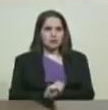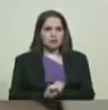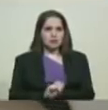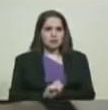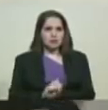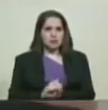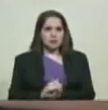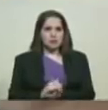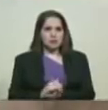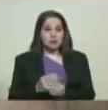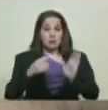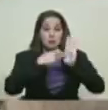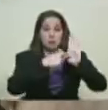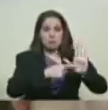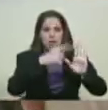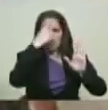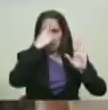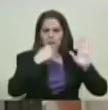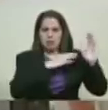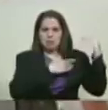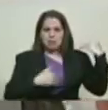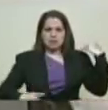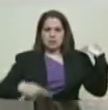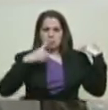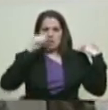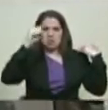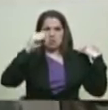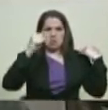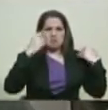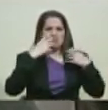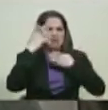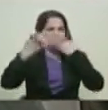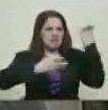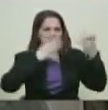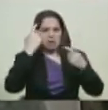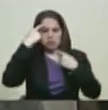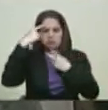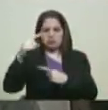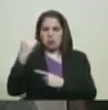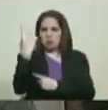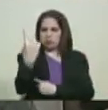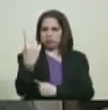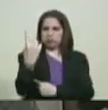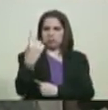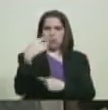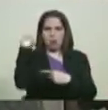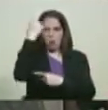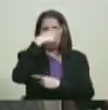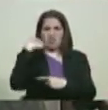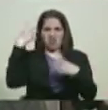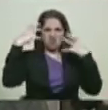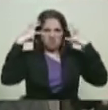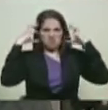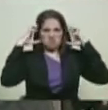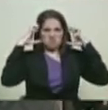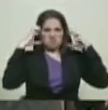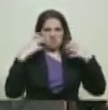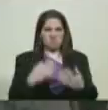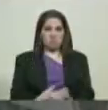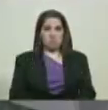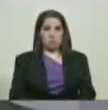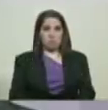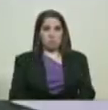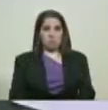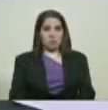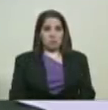Cuando saca una imagen de Maduro, lo sacan gritando y solo, con la cara más fea que yo pueda poner. Así.